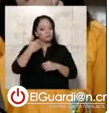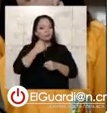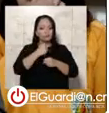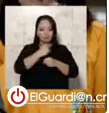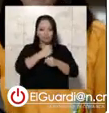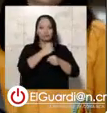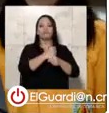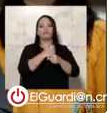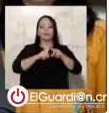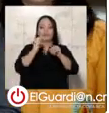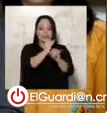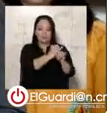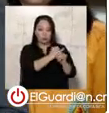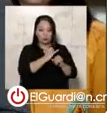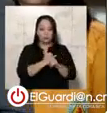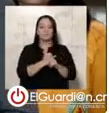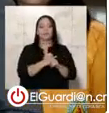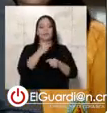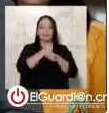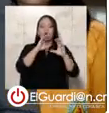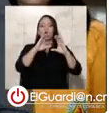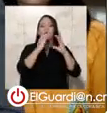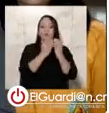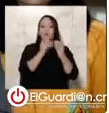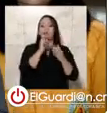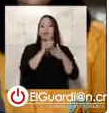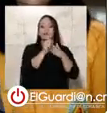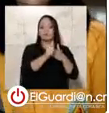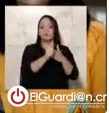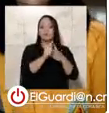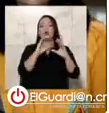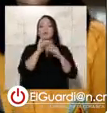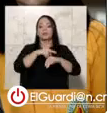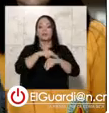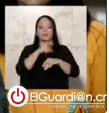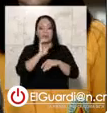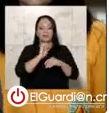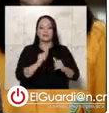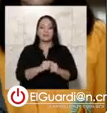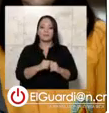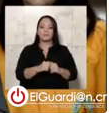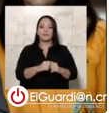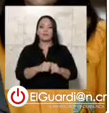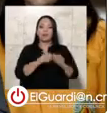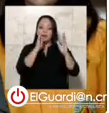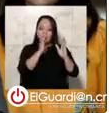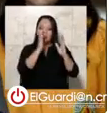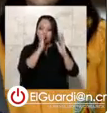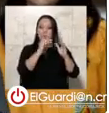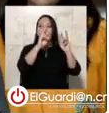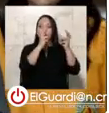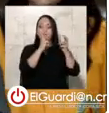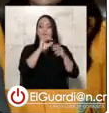de forma interinstitucional en una comisión que está liderando la Comisión Nacional de Emergencias, que viene atendiendo específicamente el